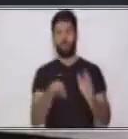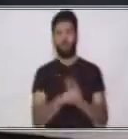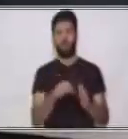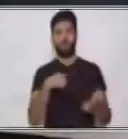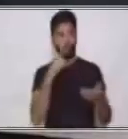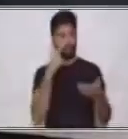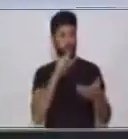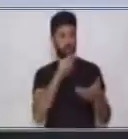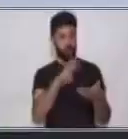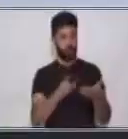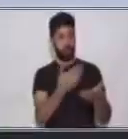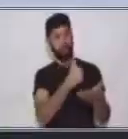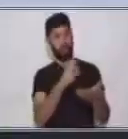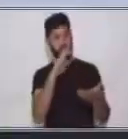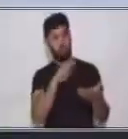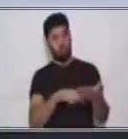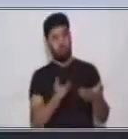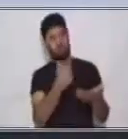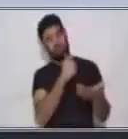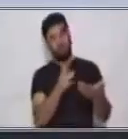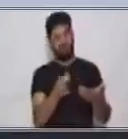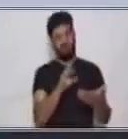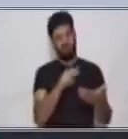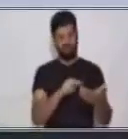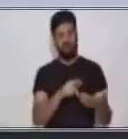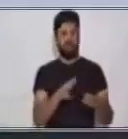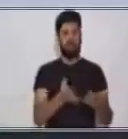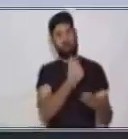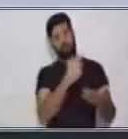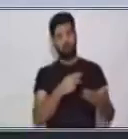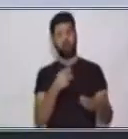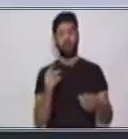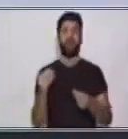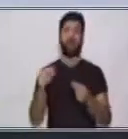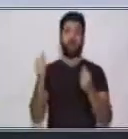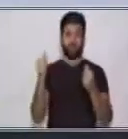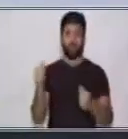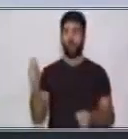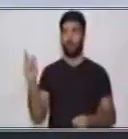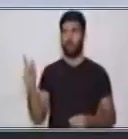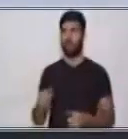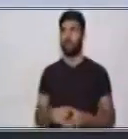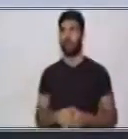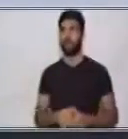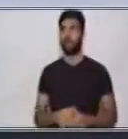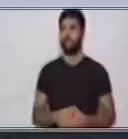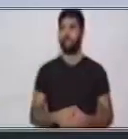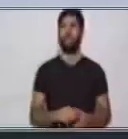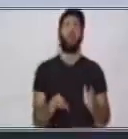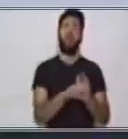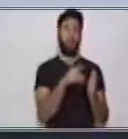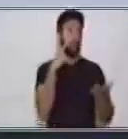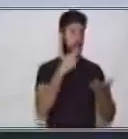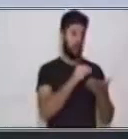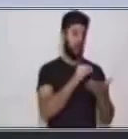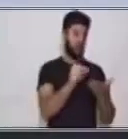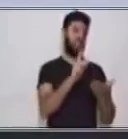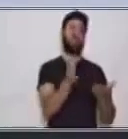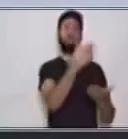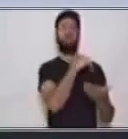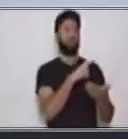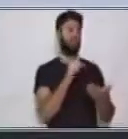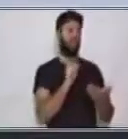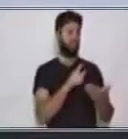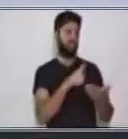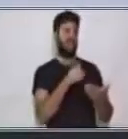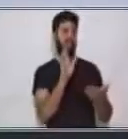de manera rápida a cualquier texto, y por eso le llamamos de una manera rápida o superficial. Solo va ojeando y va viendo